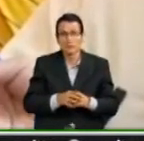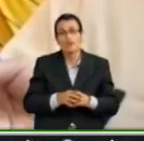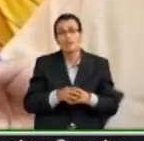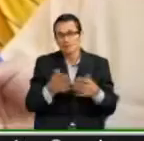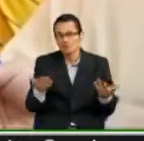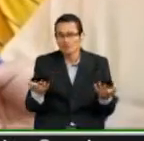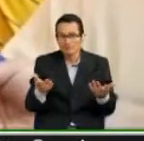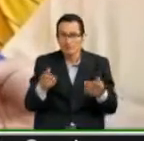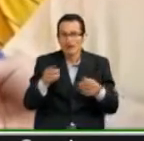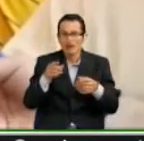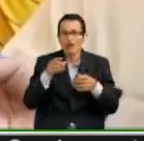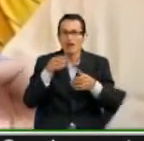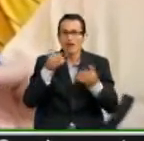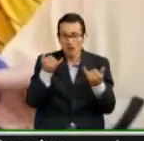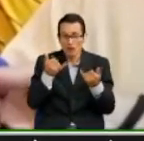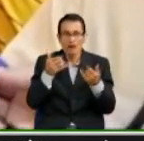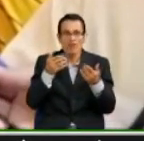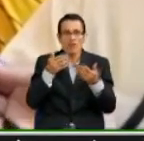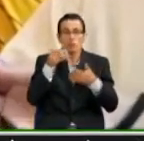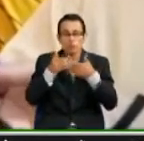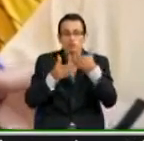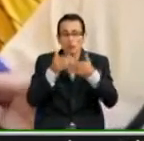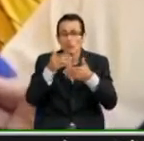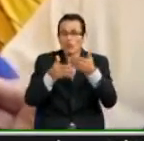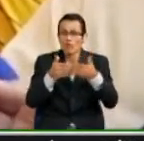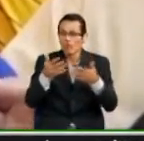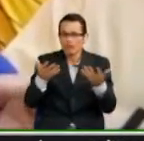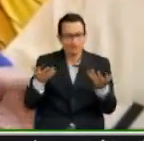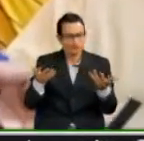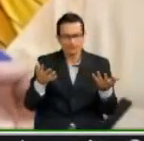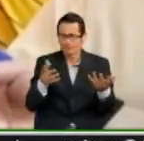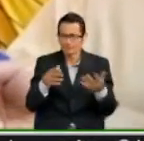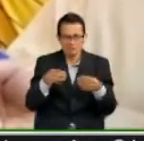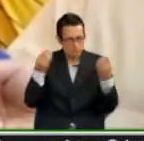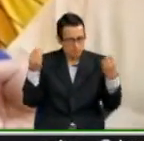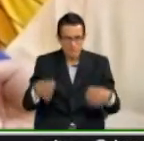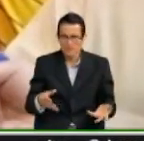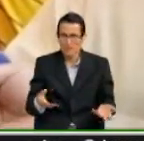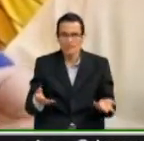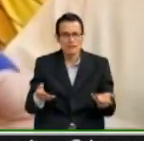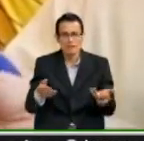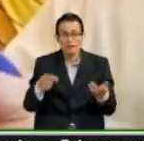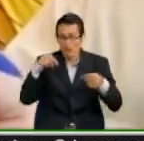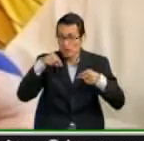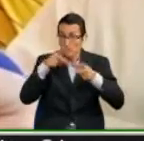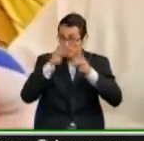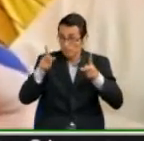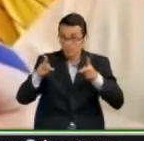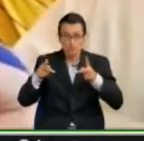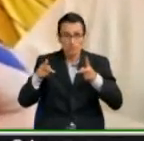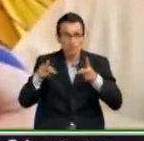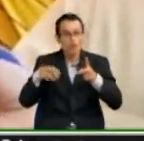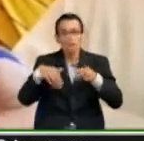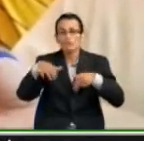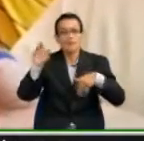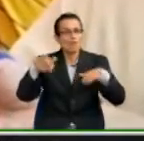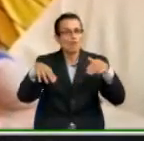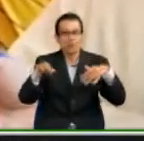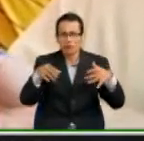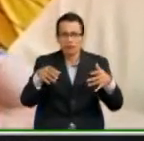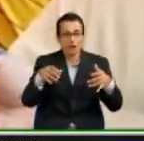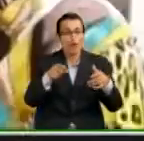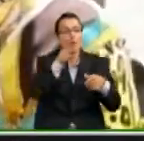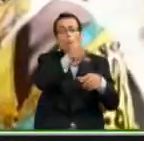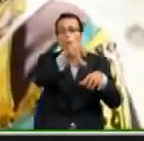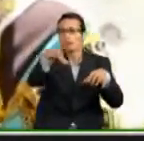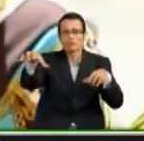procesos porque vamos a tener menos personas con nosotros trabajando. El expediente se va a estar moviendo de una oficina a otro, lo